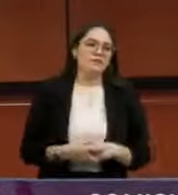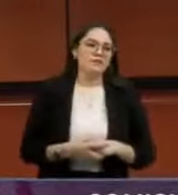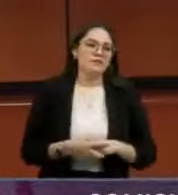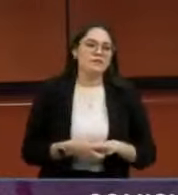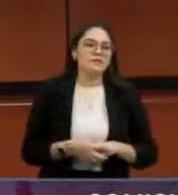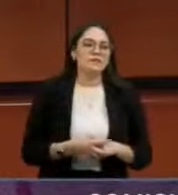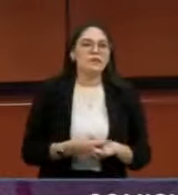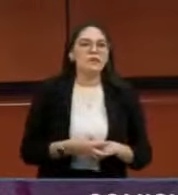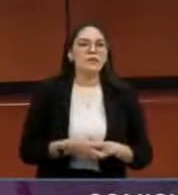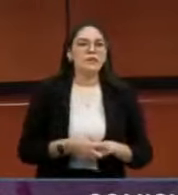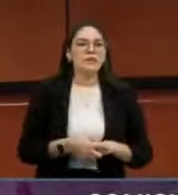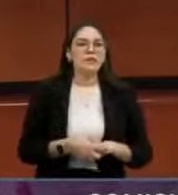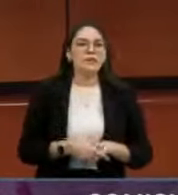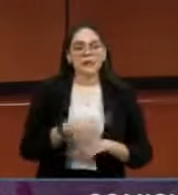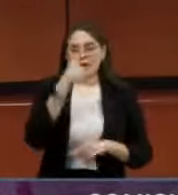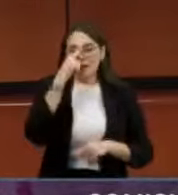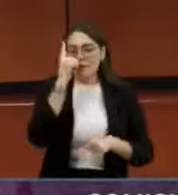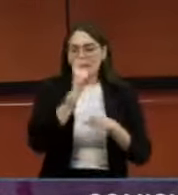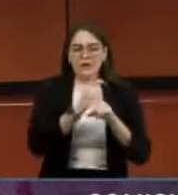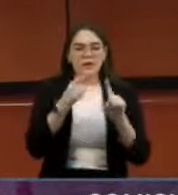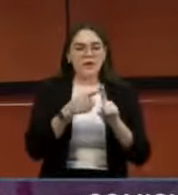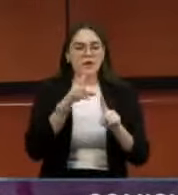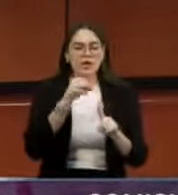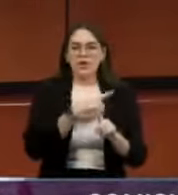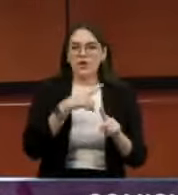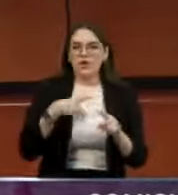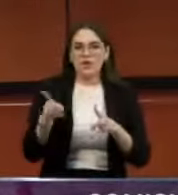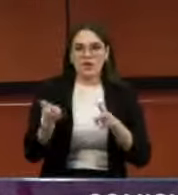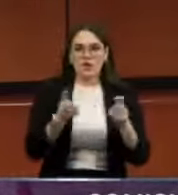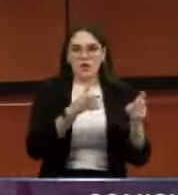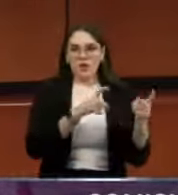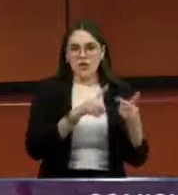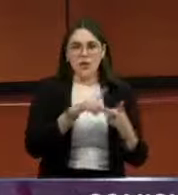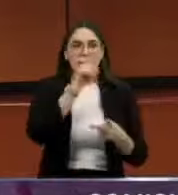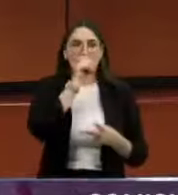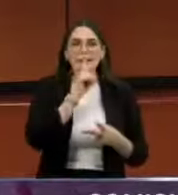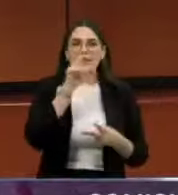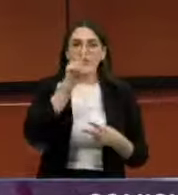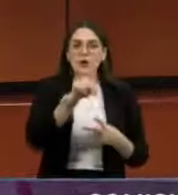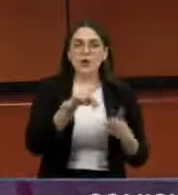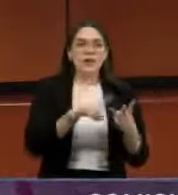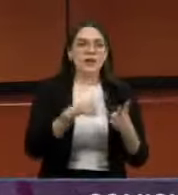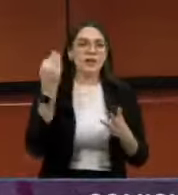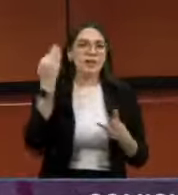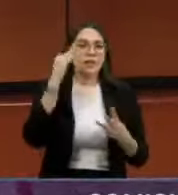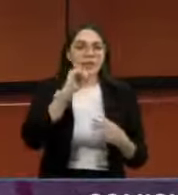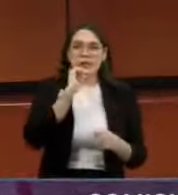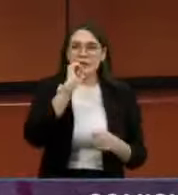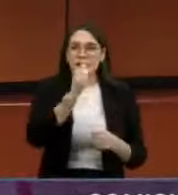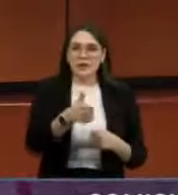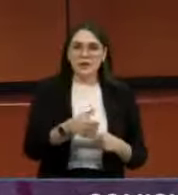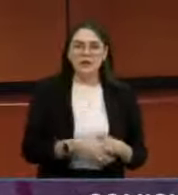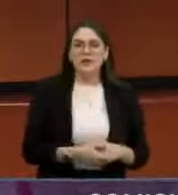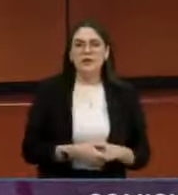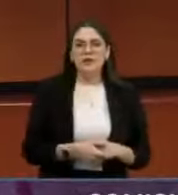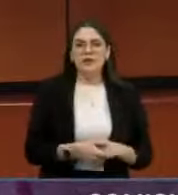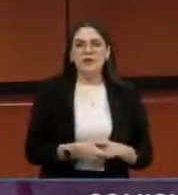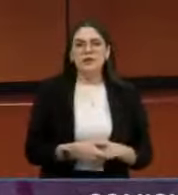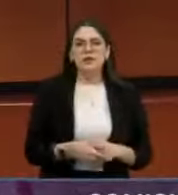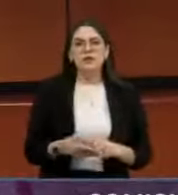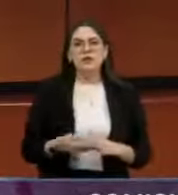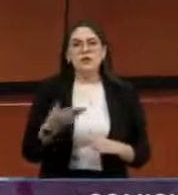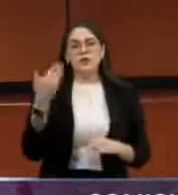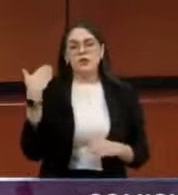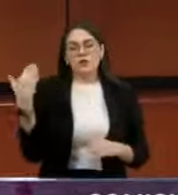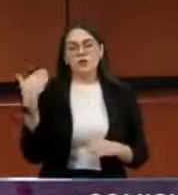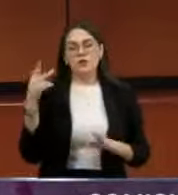principio de no robar, no mentir y no traicionar. Y en la pasada elección